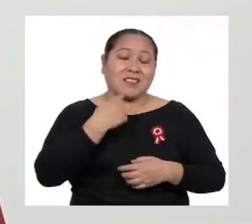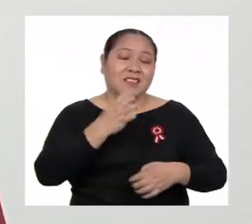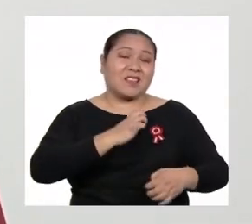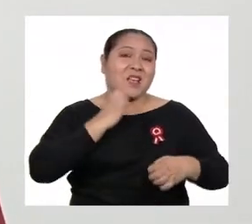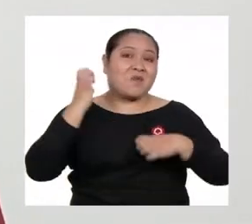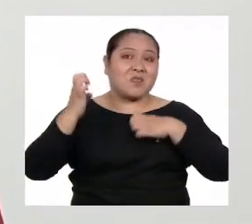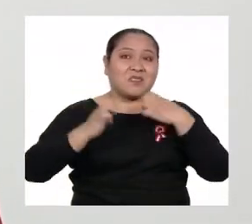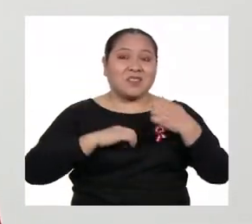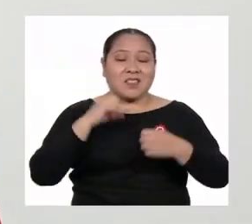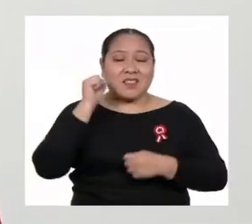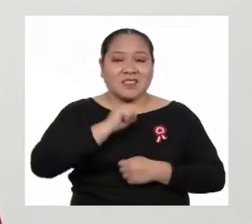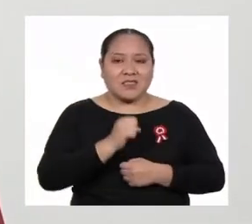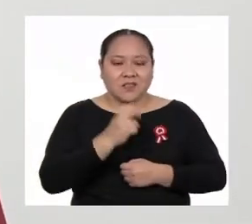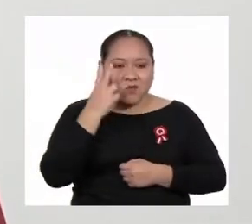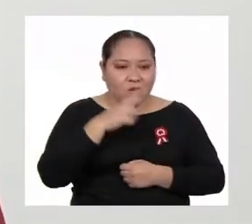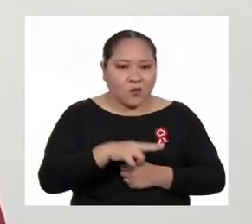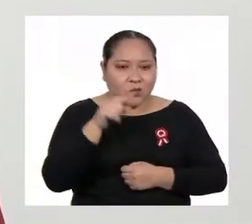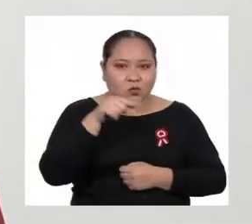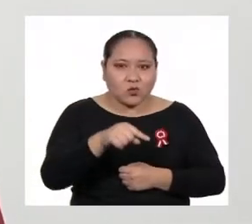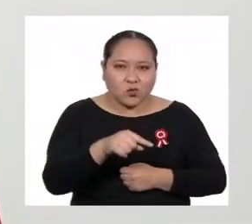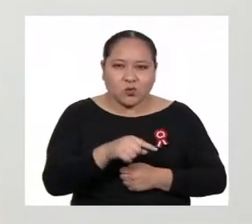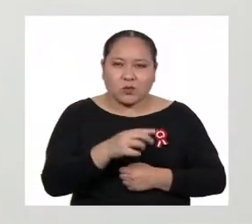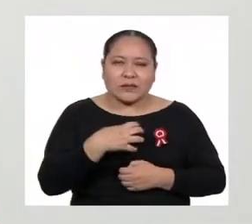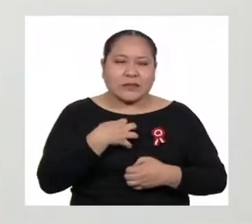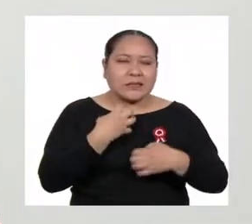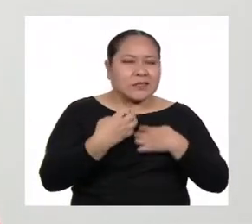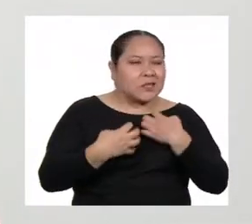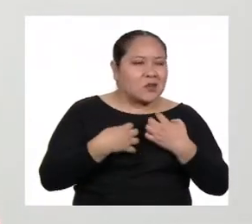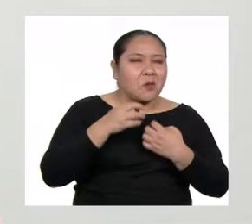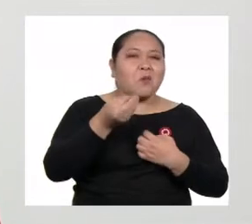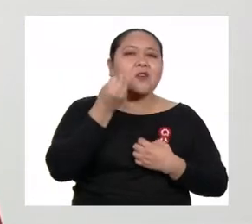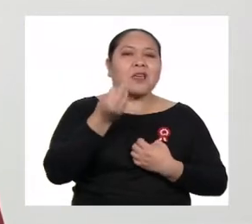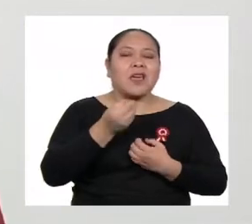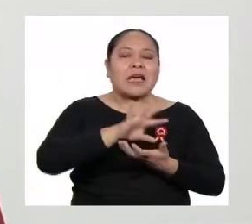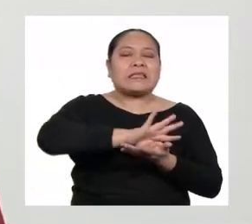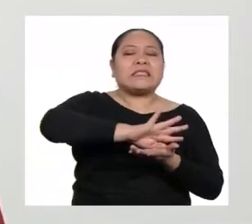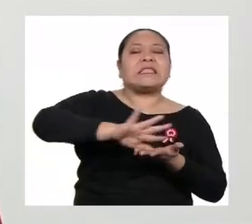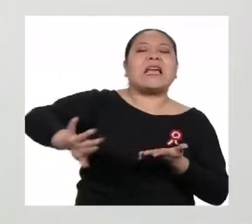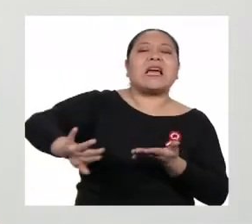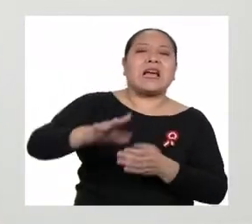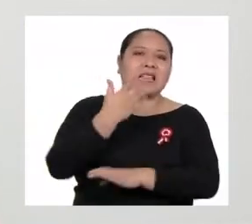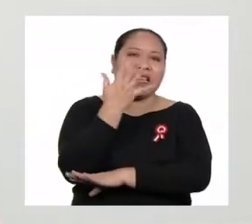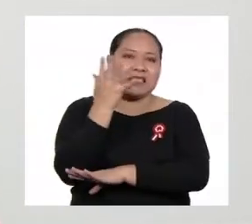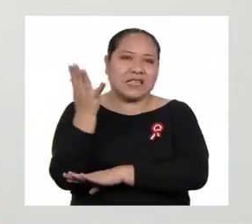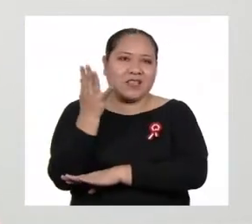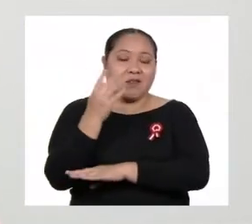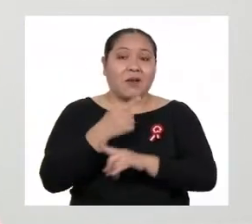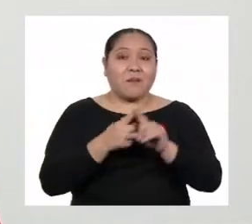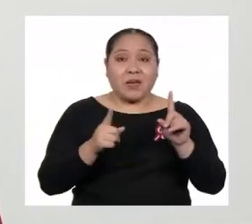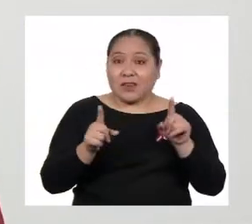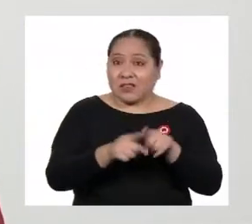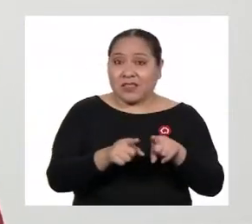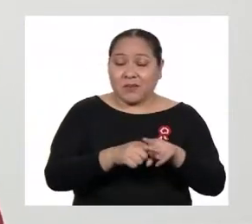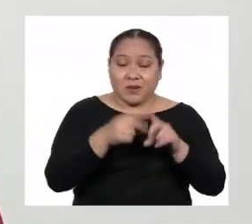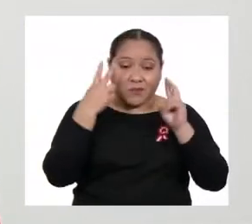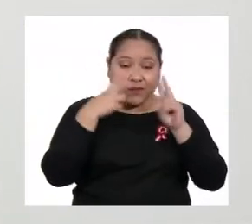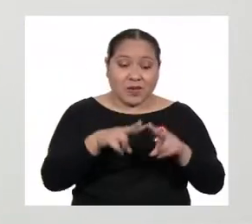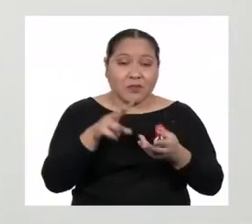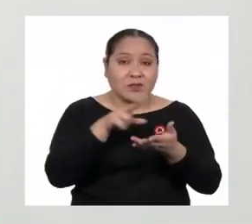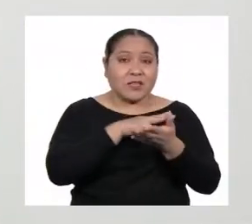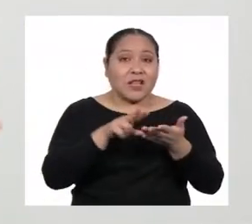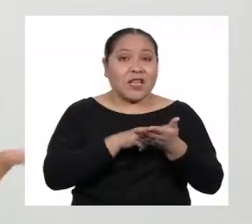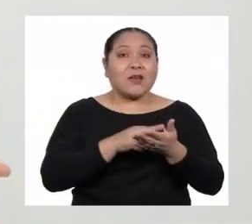porque vemos también ahí un cierto reclamo por el abandono de la selva. Pero por otro lado,